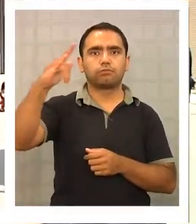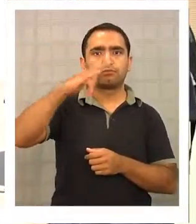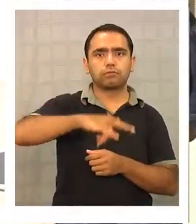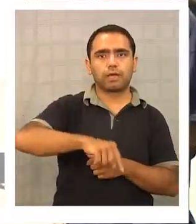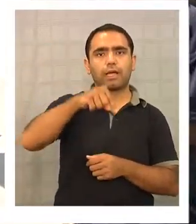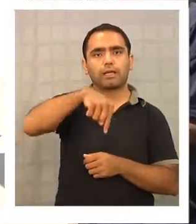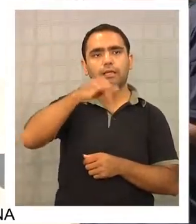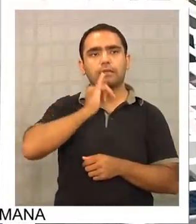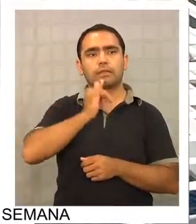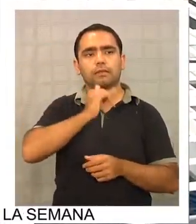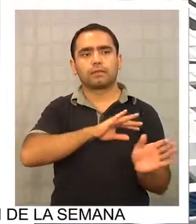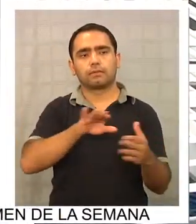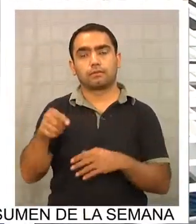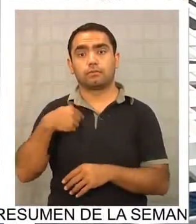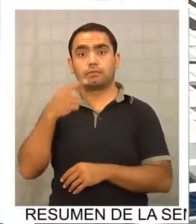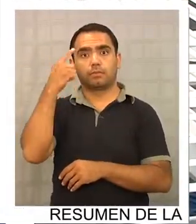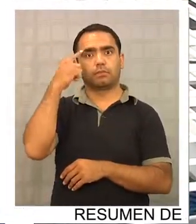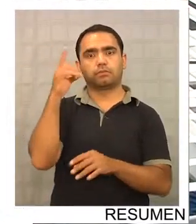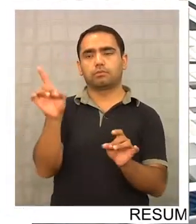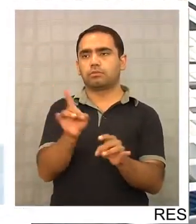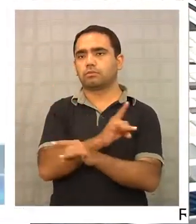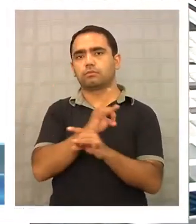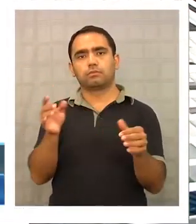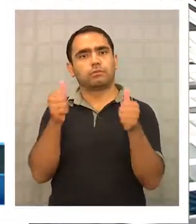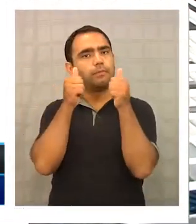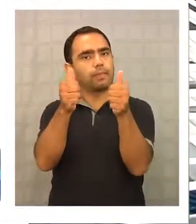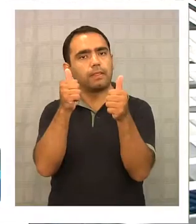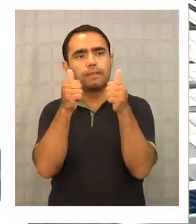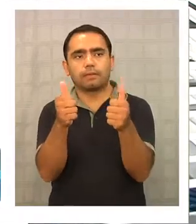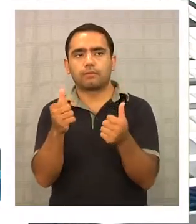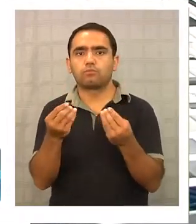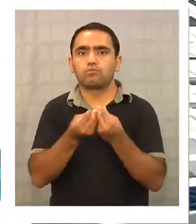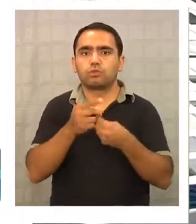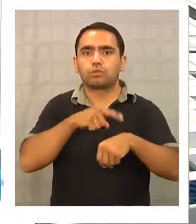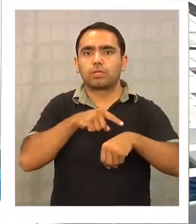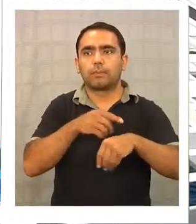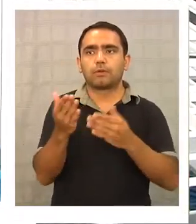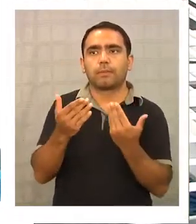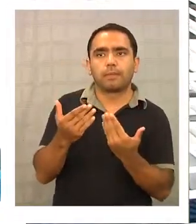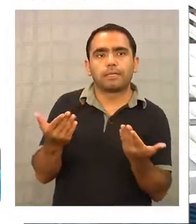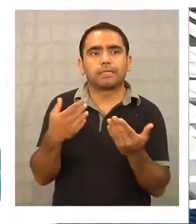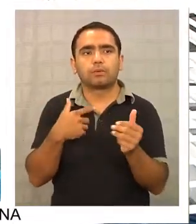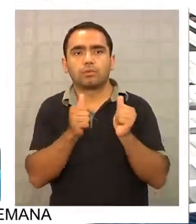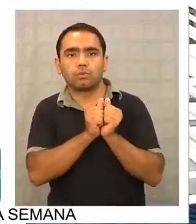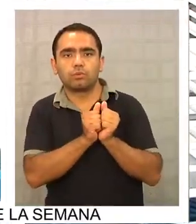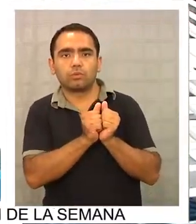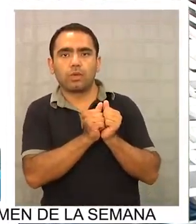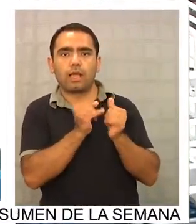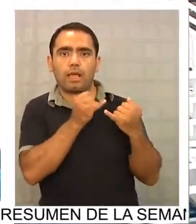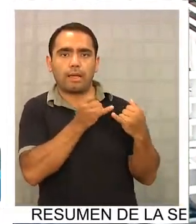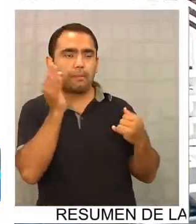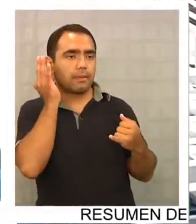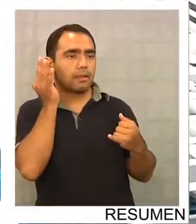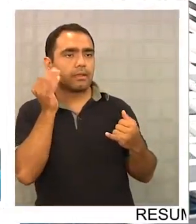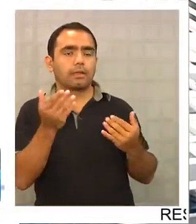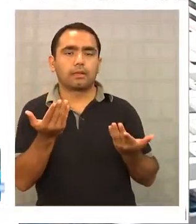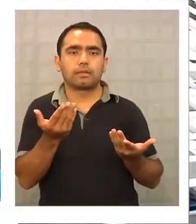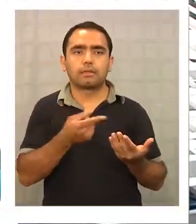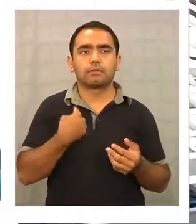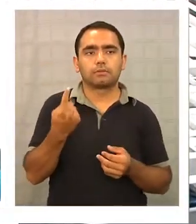% de Cultura, genera una gran expectativa dentro de los aficionados al graffiti, que esperaron mucho tiempo